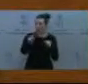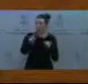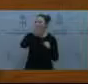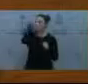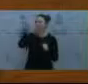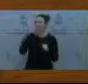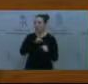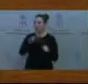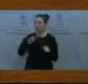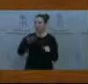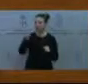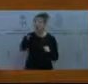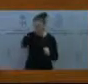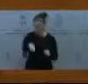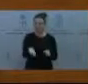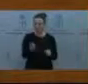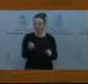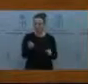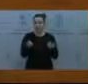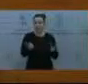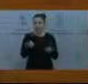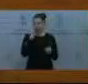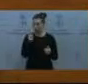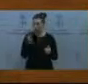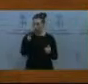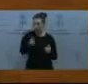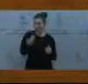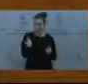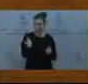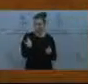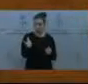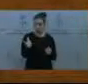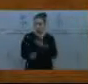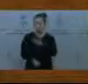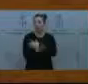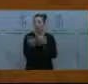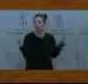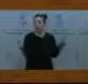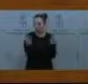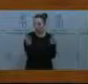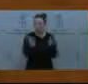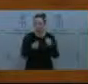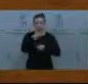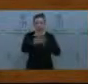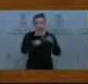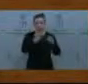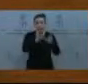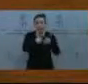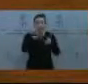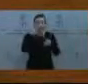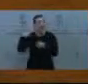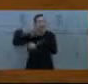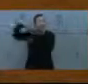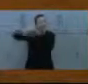acontecido en los últimos años, hace que aquella familia tradicional que podía y que además prestaba de